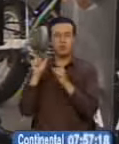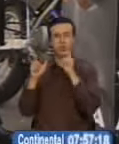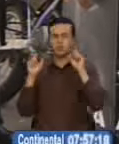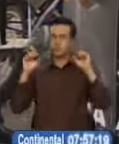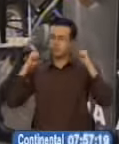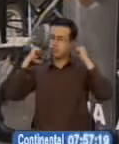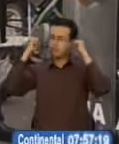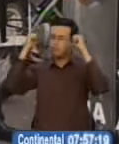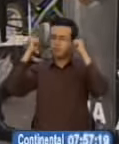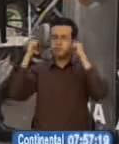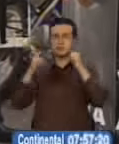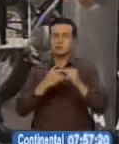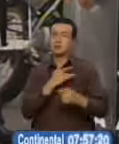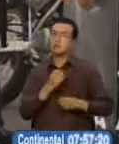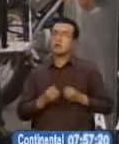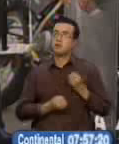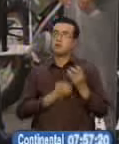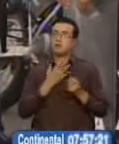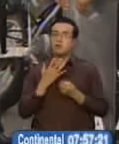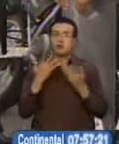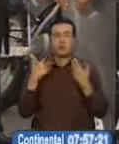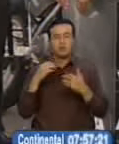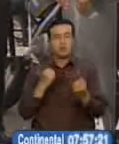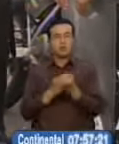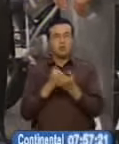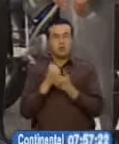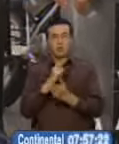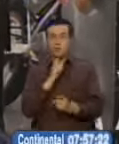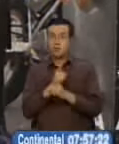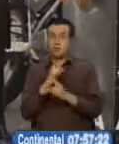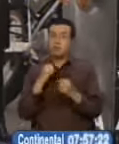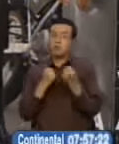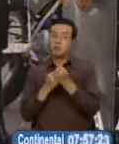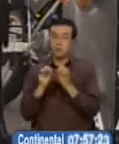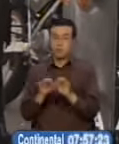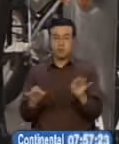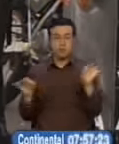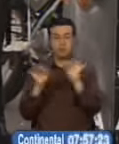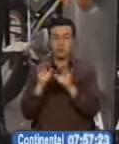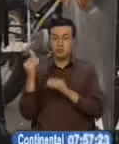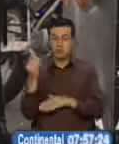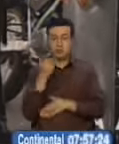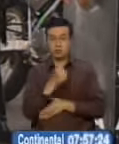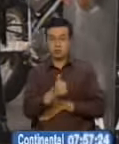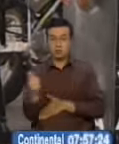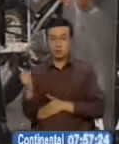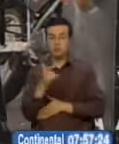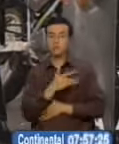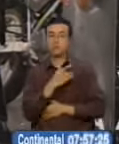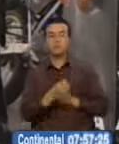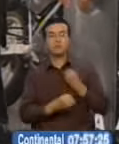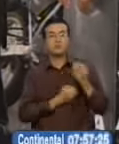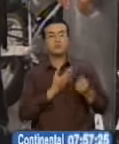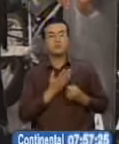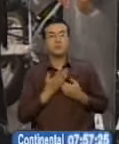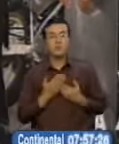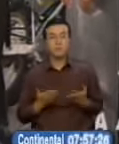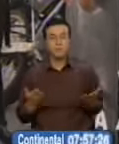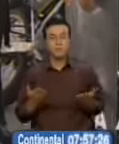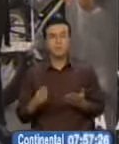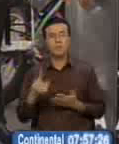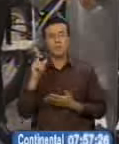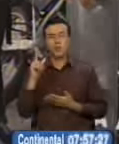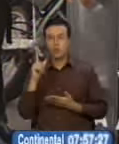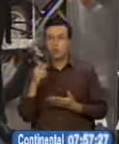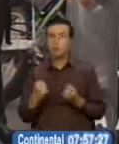afición va a dar mucho, mucho que decir, va a ser el apoyo importante que van a tener los muchachos y esa motivación puede dar ese poquito